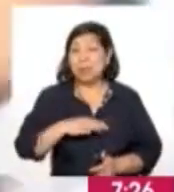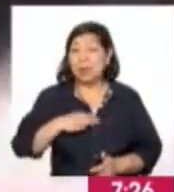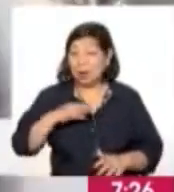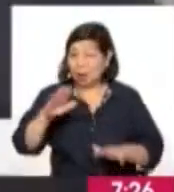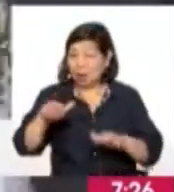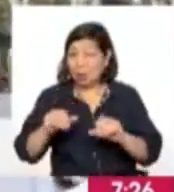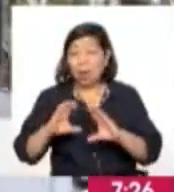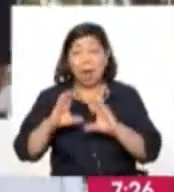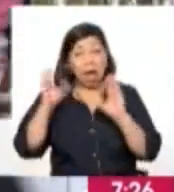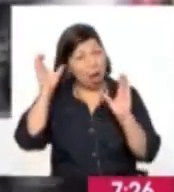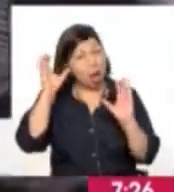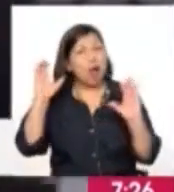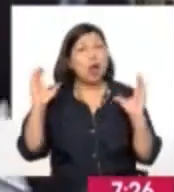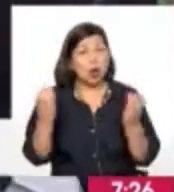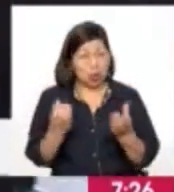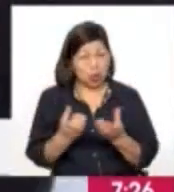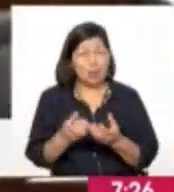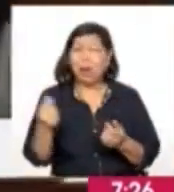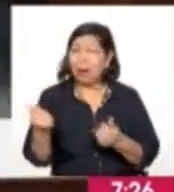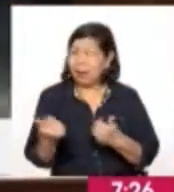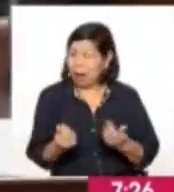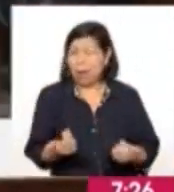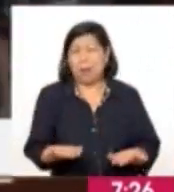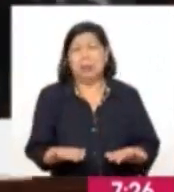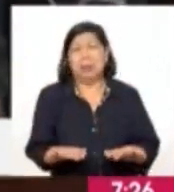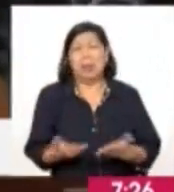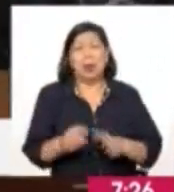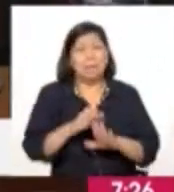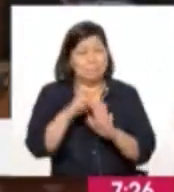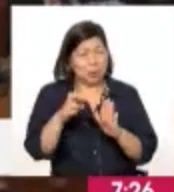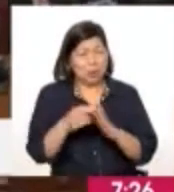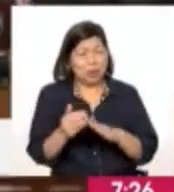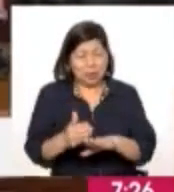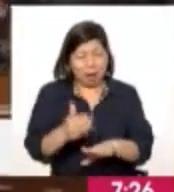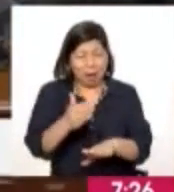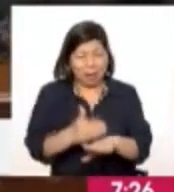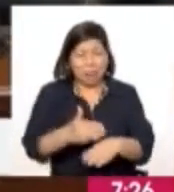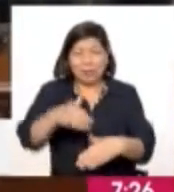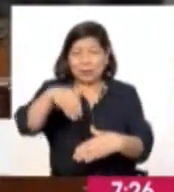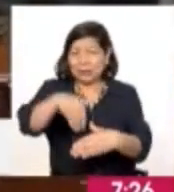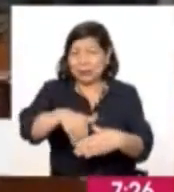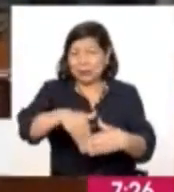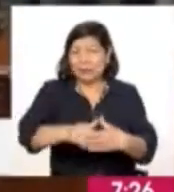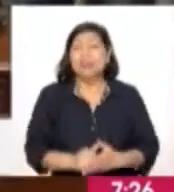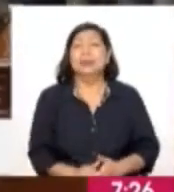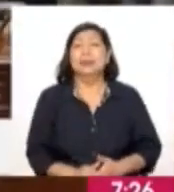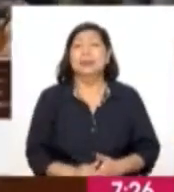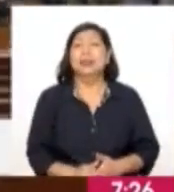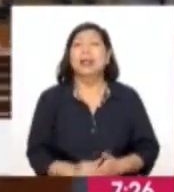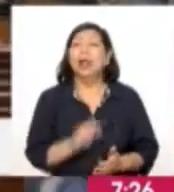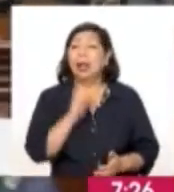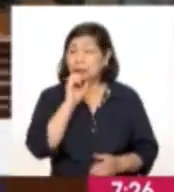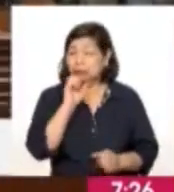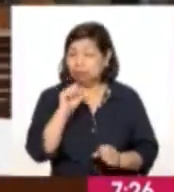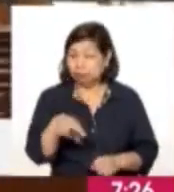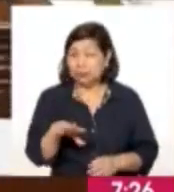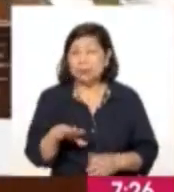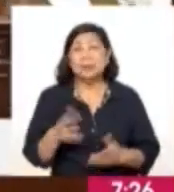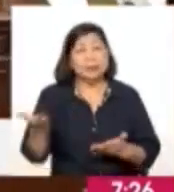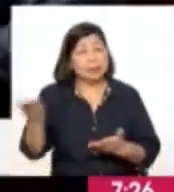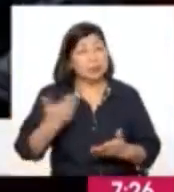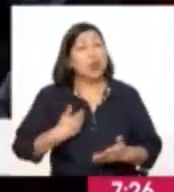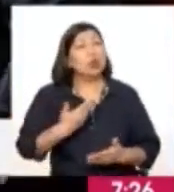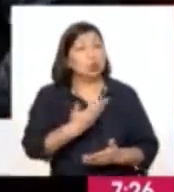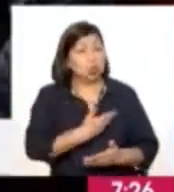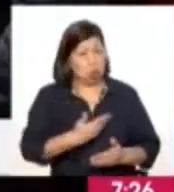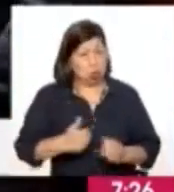llamado al Congreso para aprobar con celeridad el proyecto de adelanto de elecciones generales, las cuales garantizó que de parte del